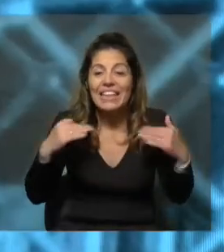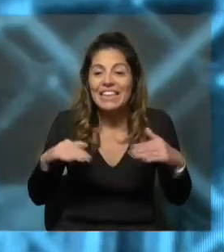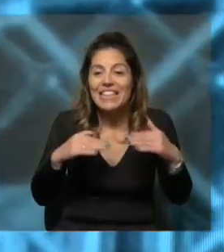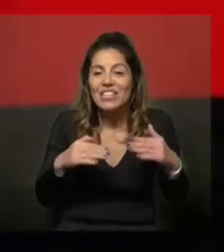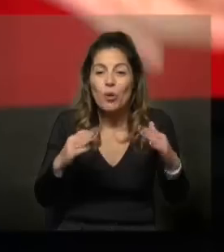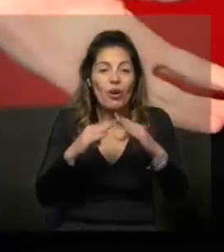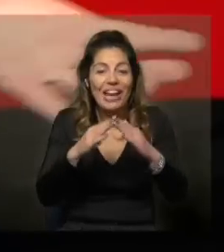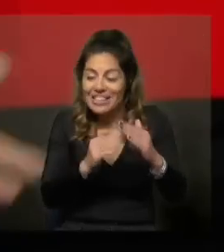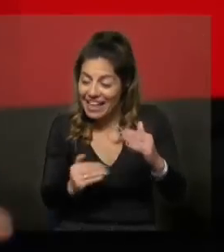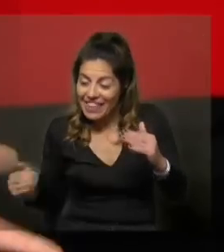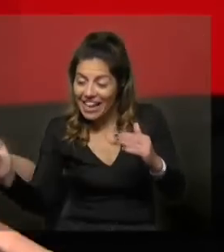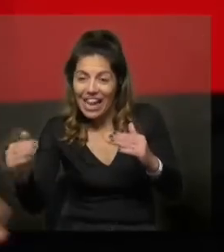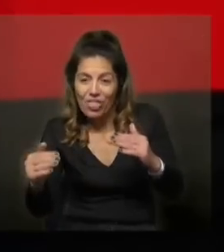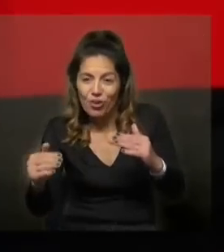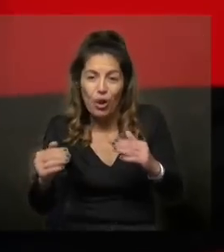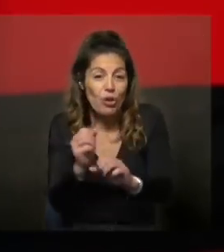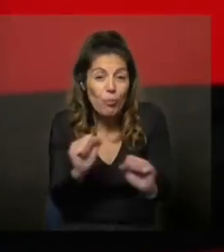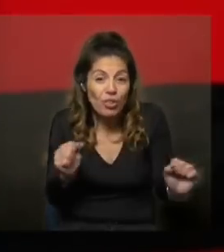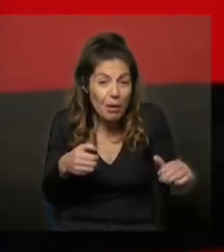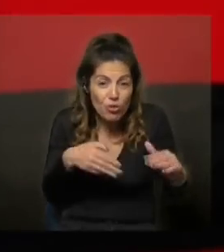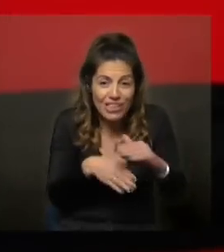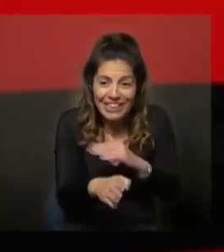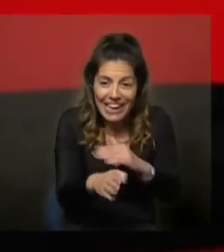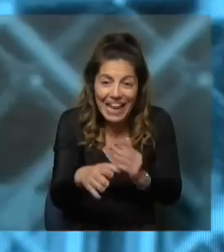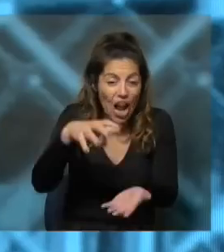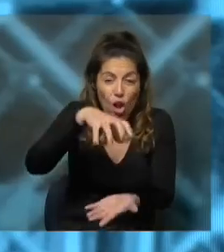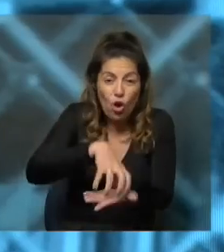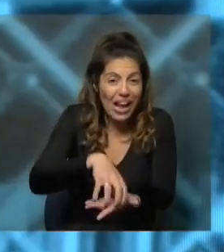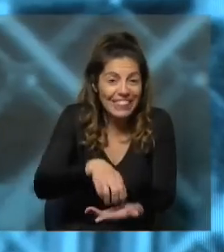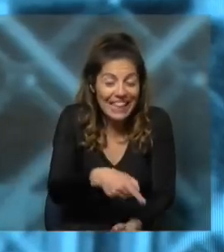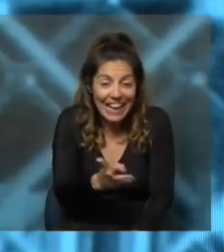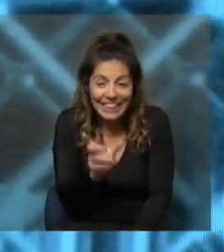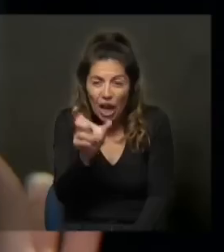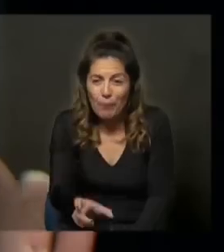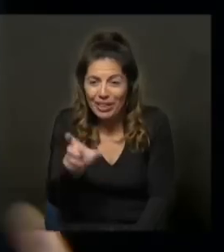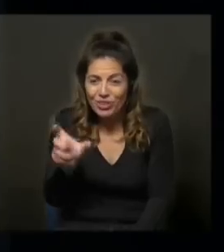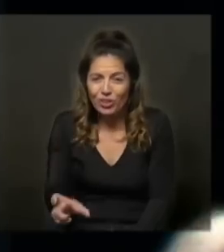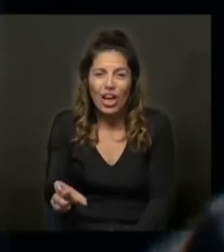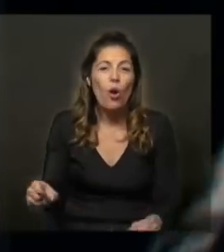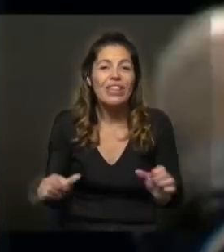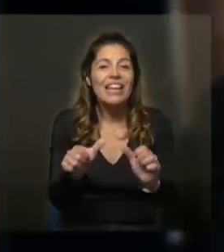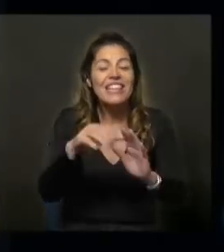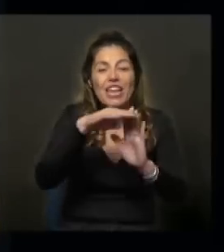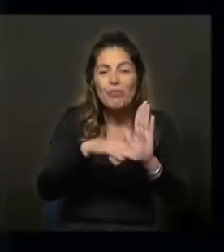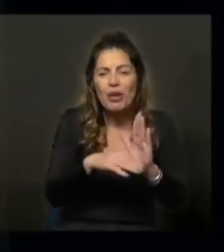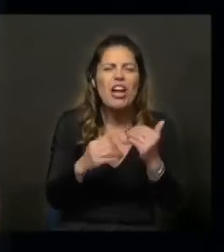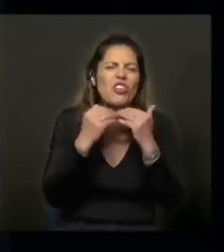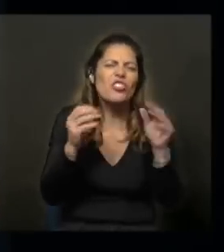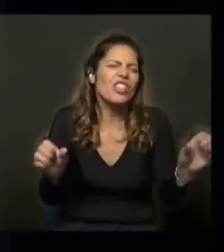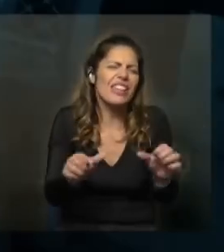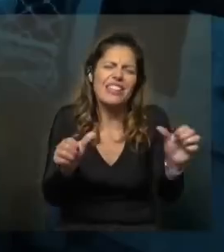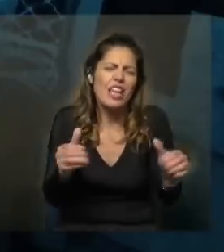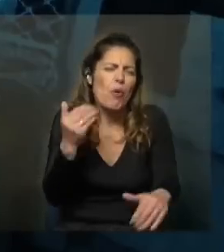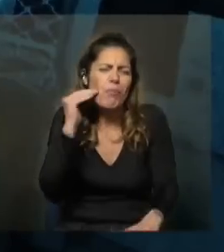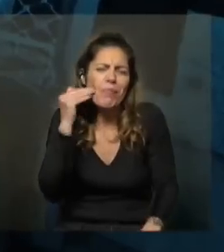pasaron por arriba del muro porque no podíamos entrar la cantidad de gente y hacían el hacían el programa no sé qué hacíamos un mamarracho